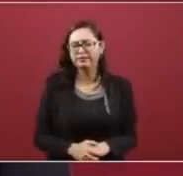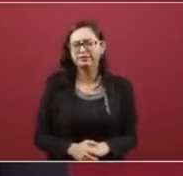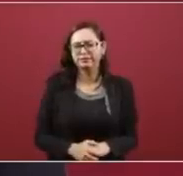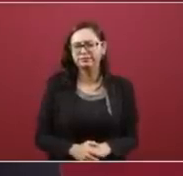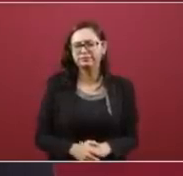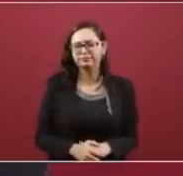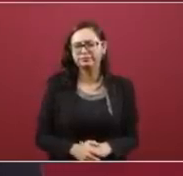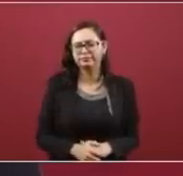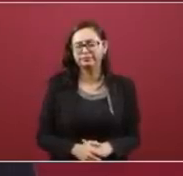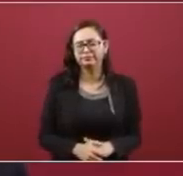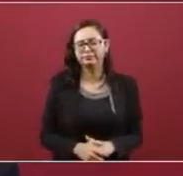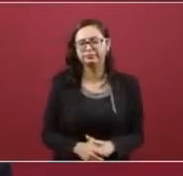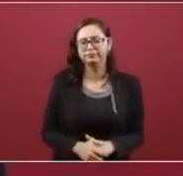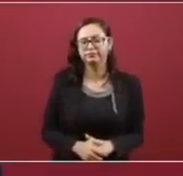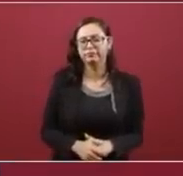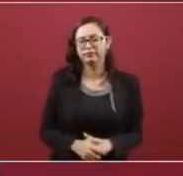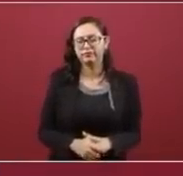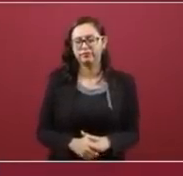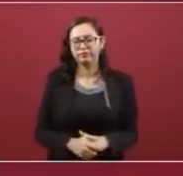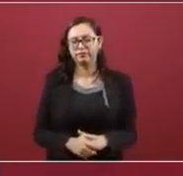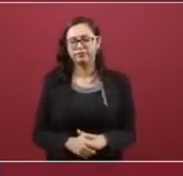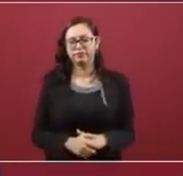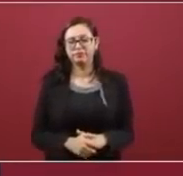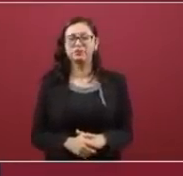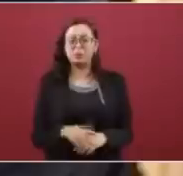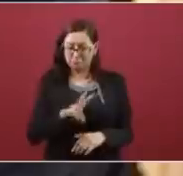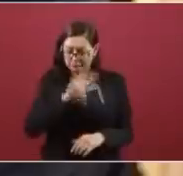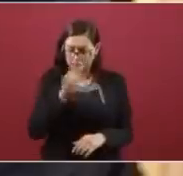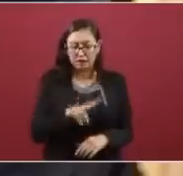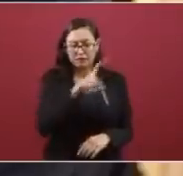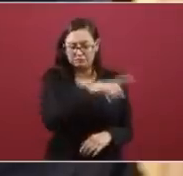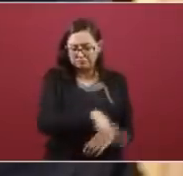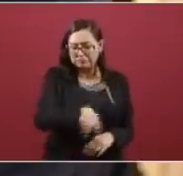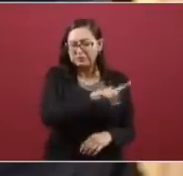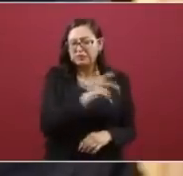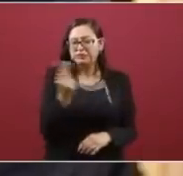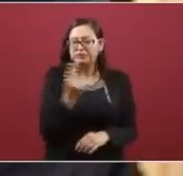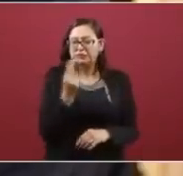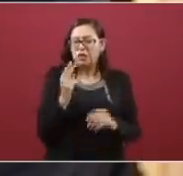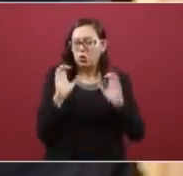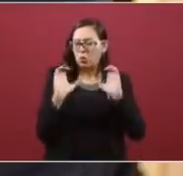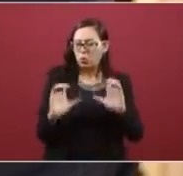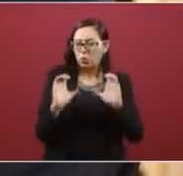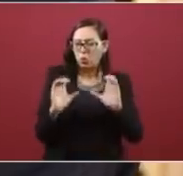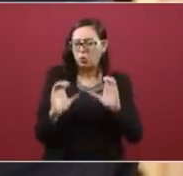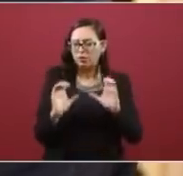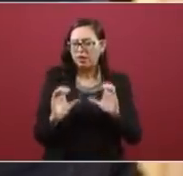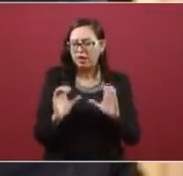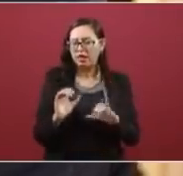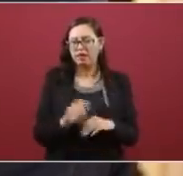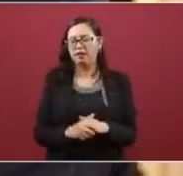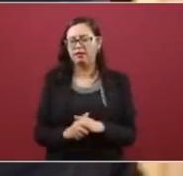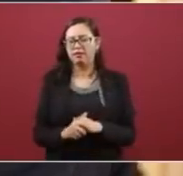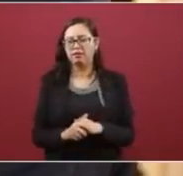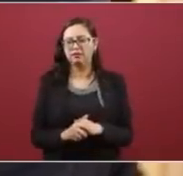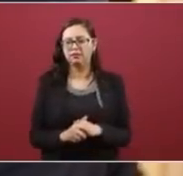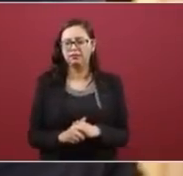y tienen que cuidarse de veras para que no pierdan